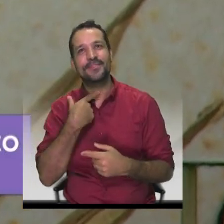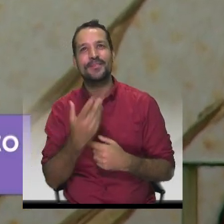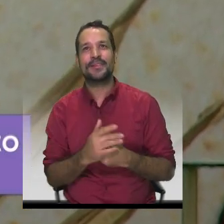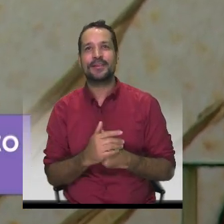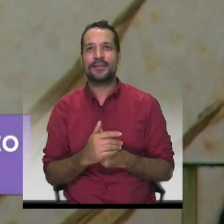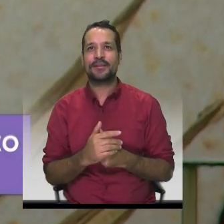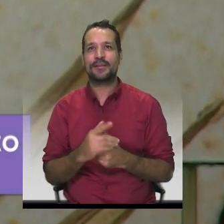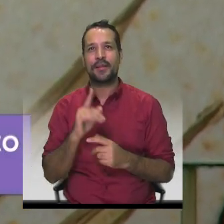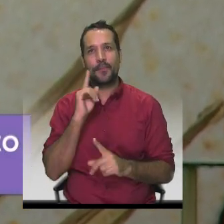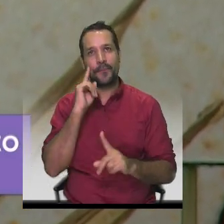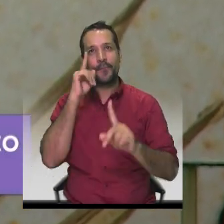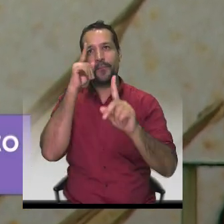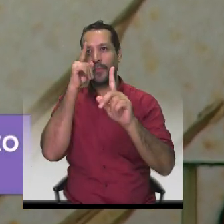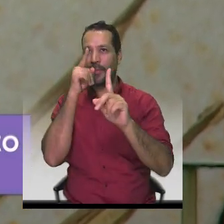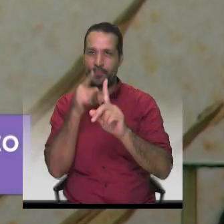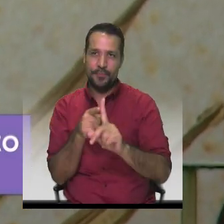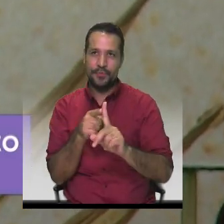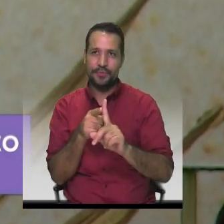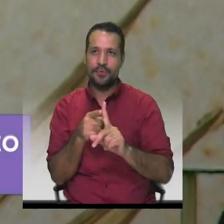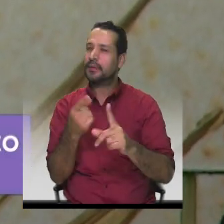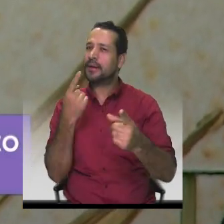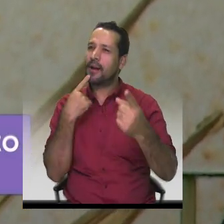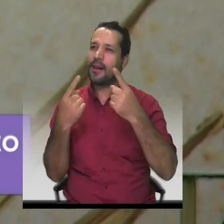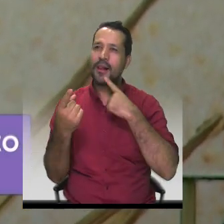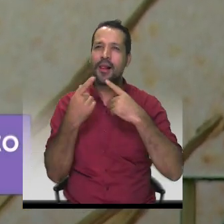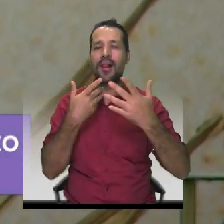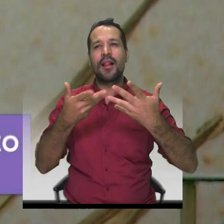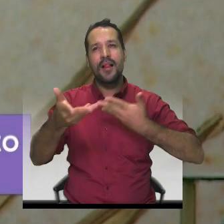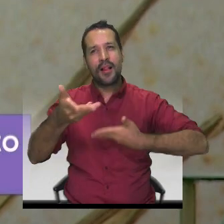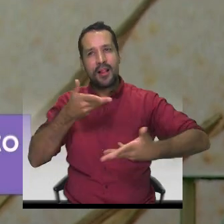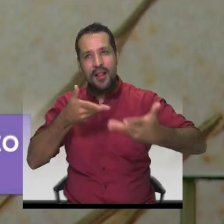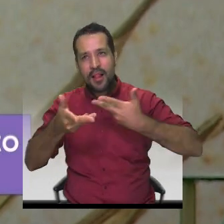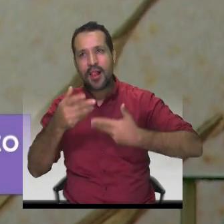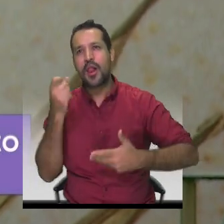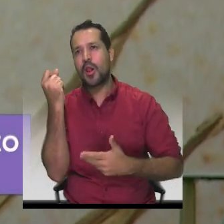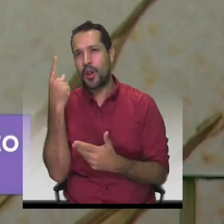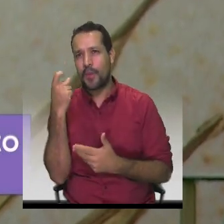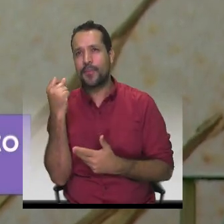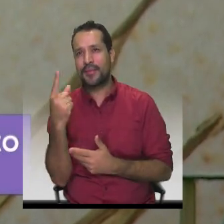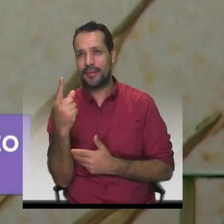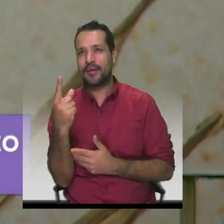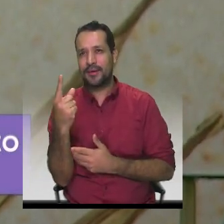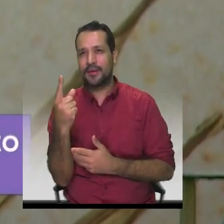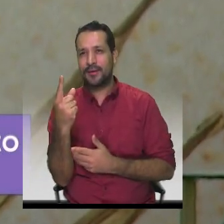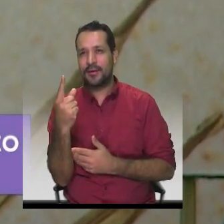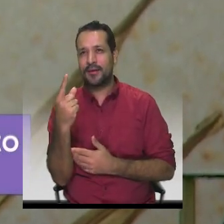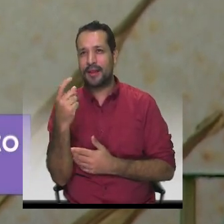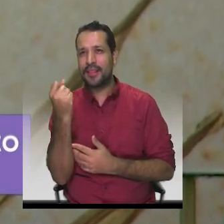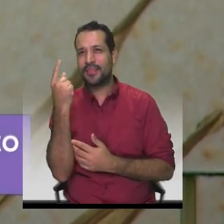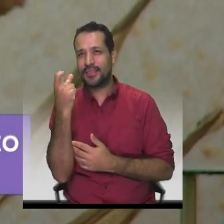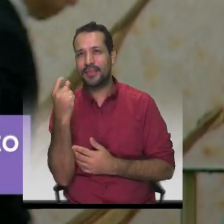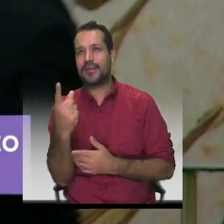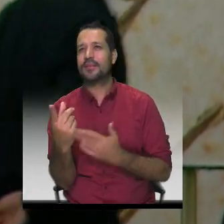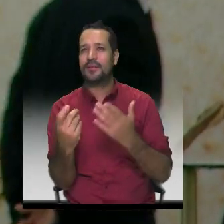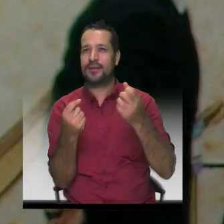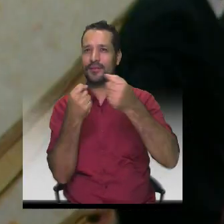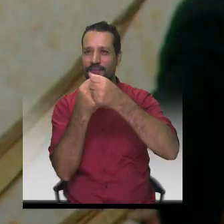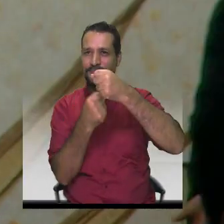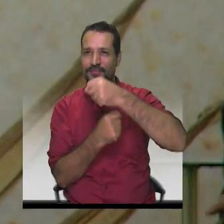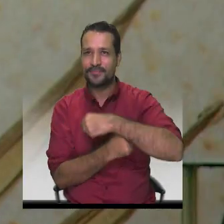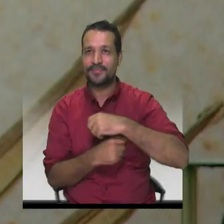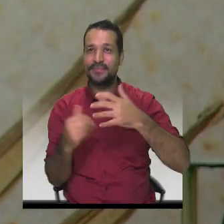El propósito de esta conversación es entender, comprender que la innovación y la sostenibilidad para el sistema